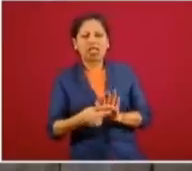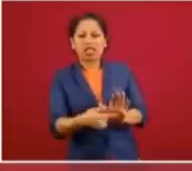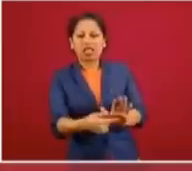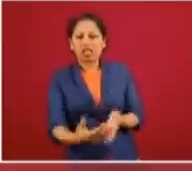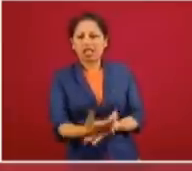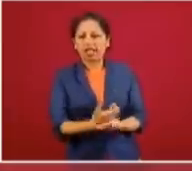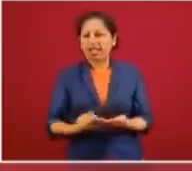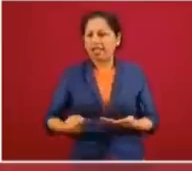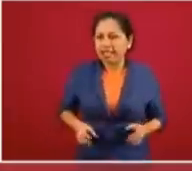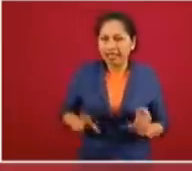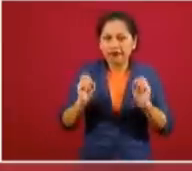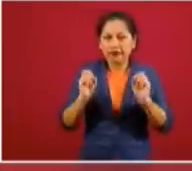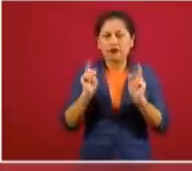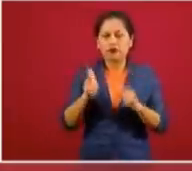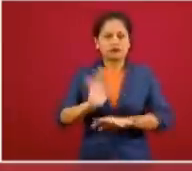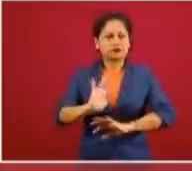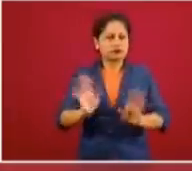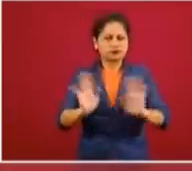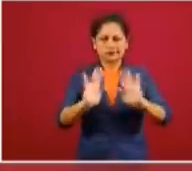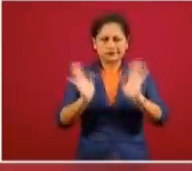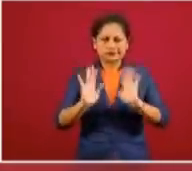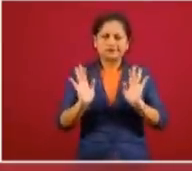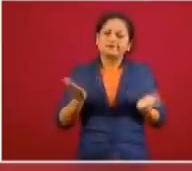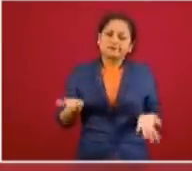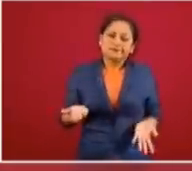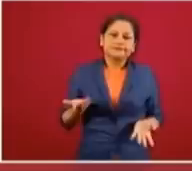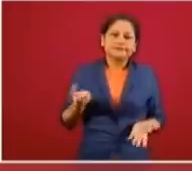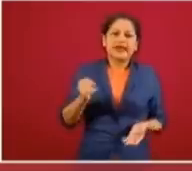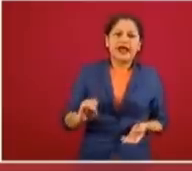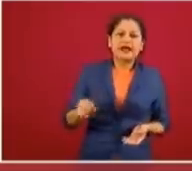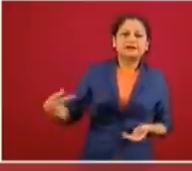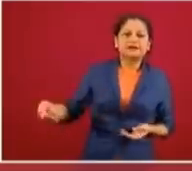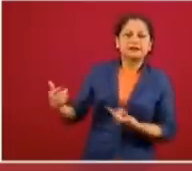como también lo están haciendo algunos de nuestros adversarios,